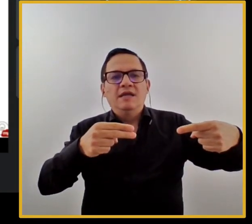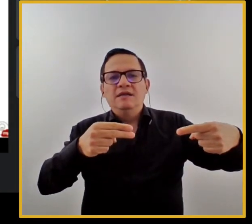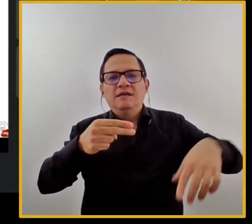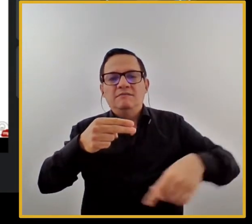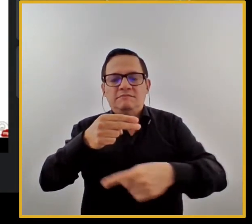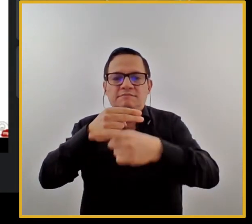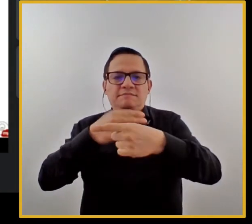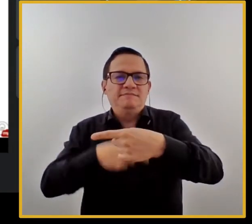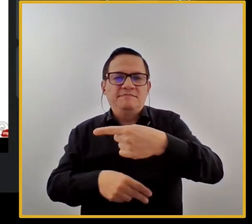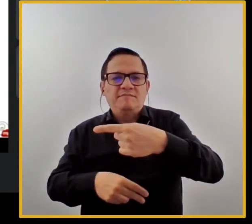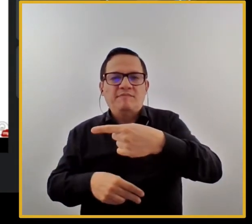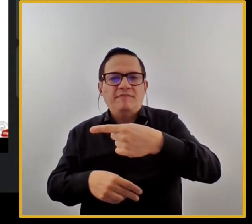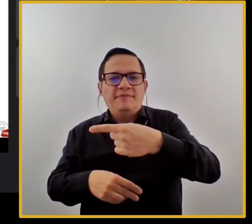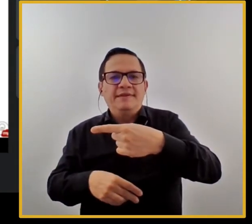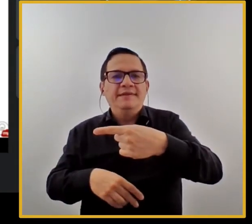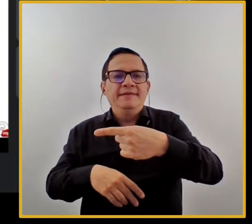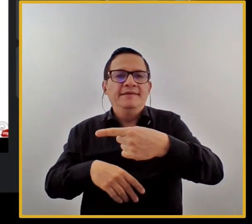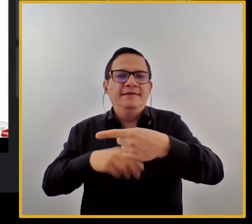sobre